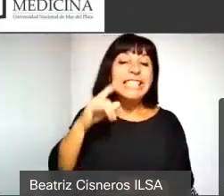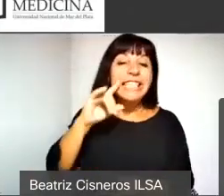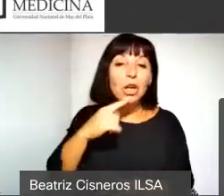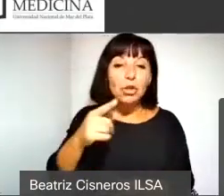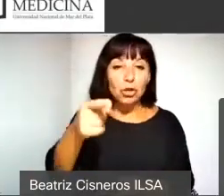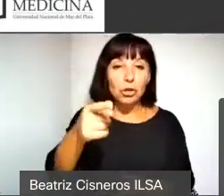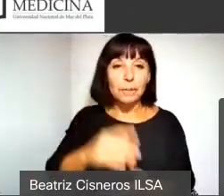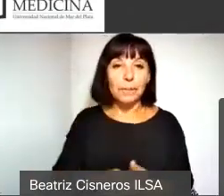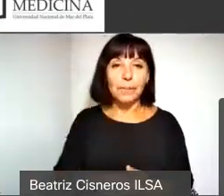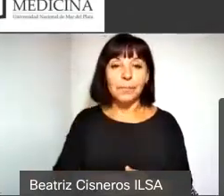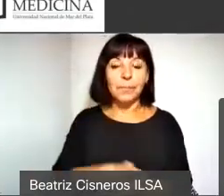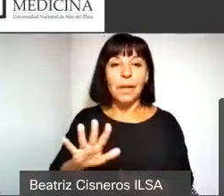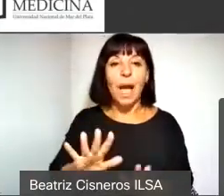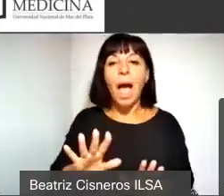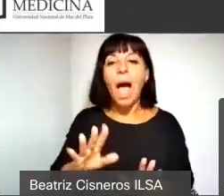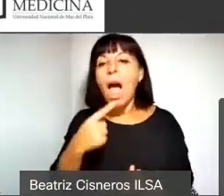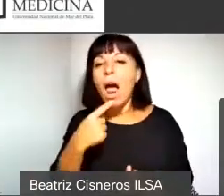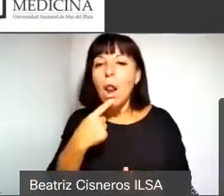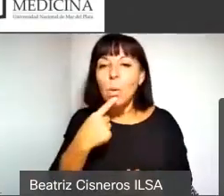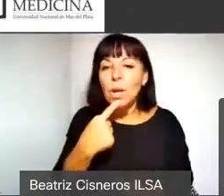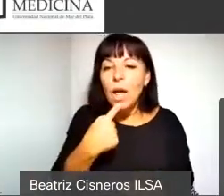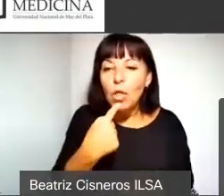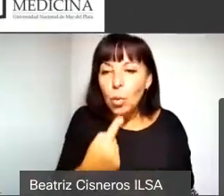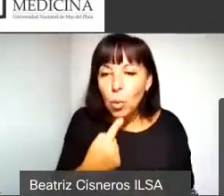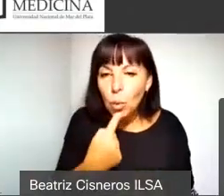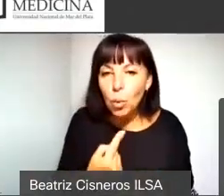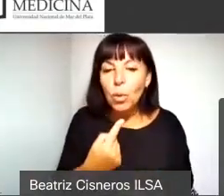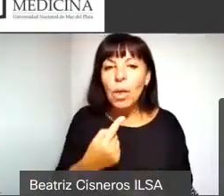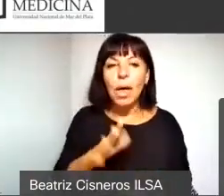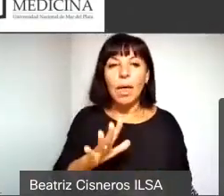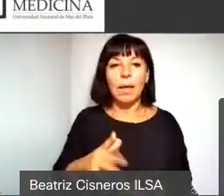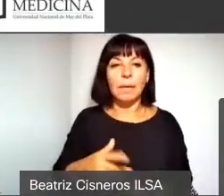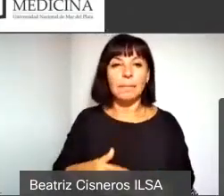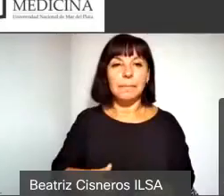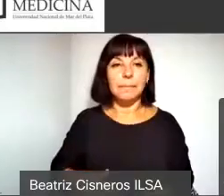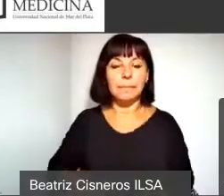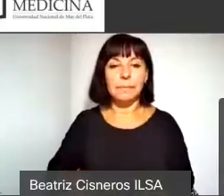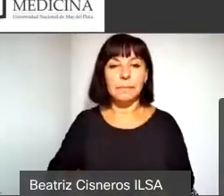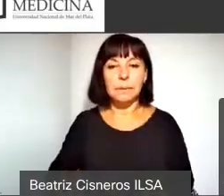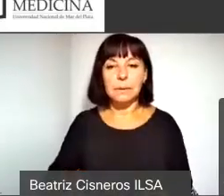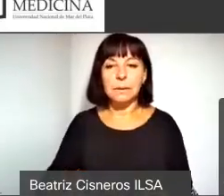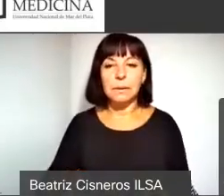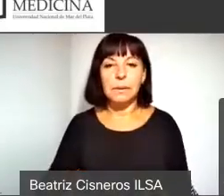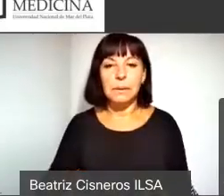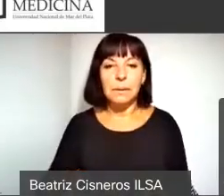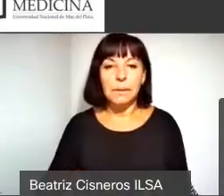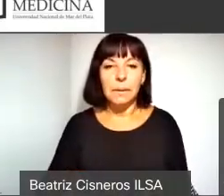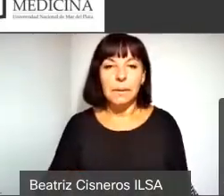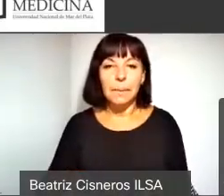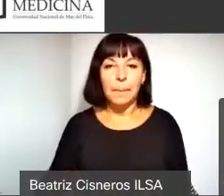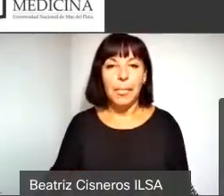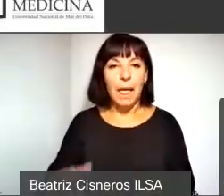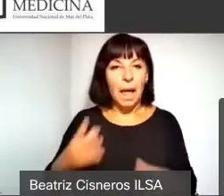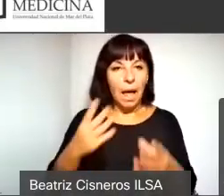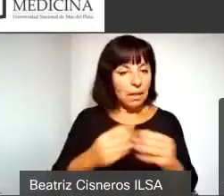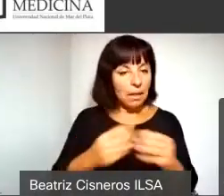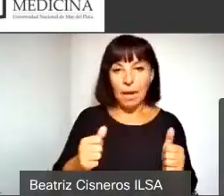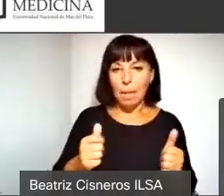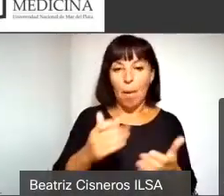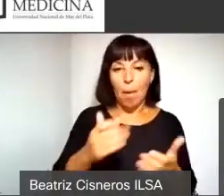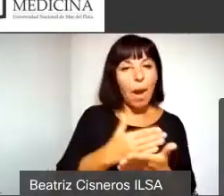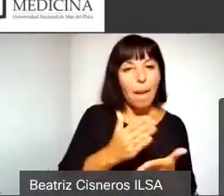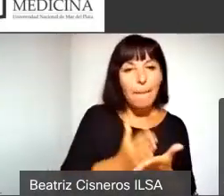Hasta acá pregunto, ¿hay alguna pregunta así importante, relevante, ya que terminamos con la parte de historia de la ciencia, que haga